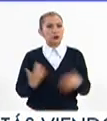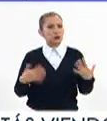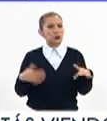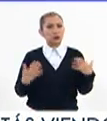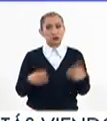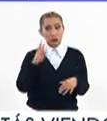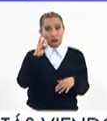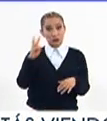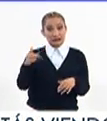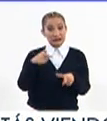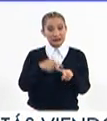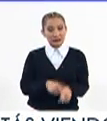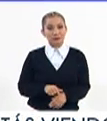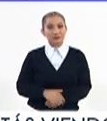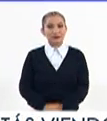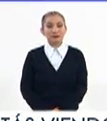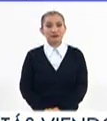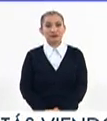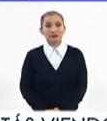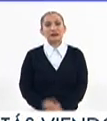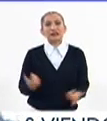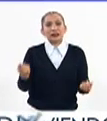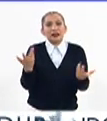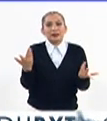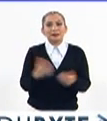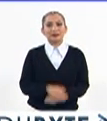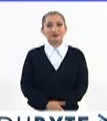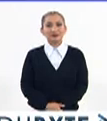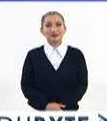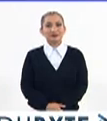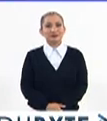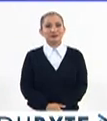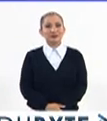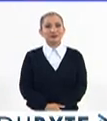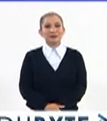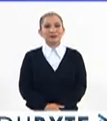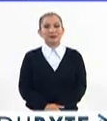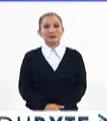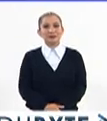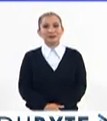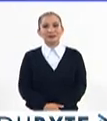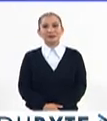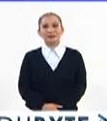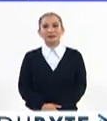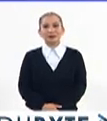No, bueno, pues ahí sí. ¿Qué hace uno gris? ¿No?